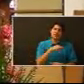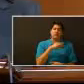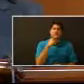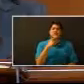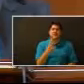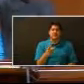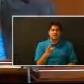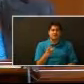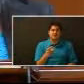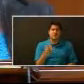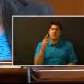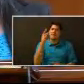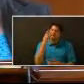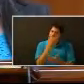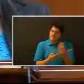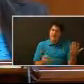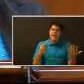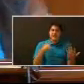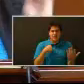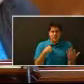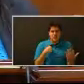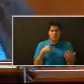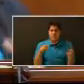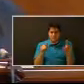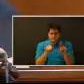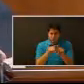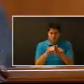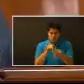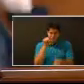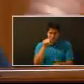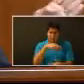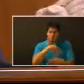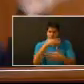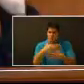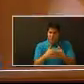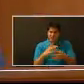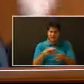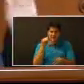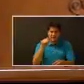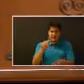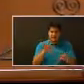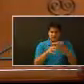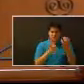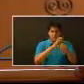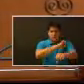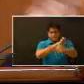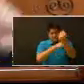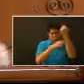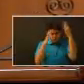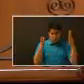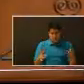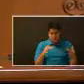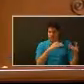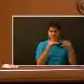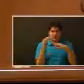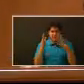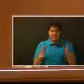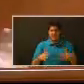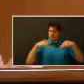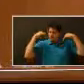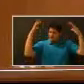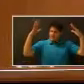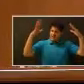diciendo, ve, yo voy contigo, yo voy delante de ti, yo voy como poderoso guerrero, como poderoso